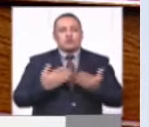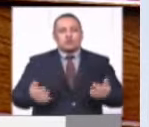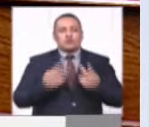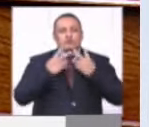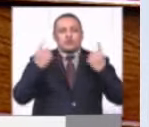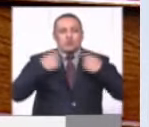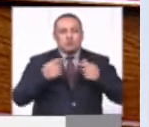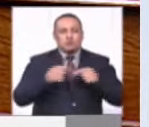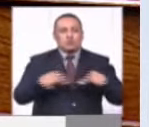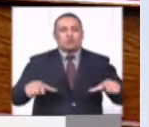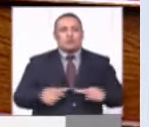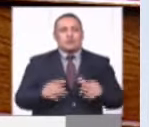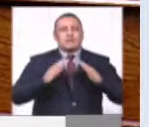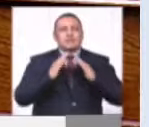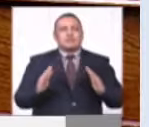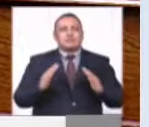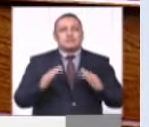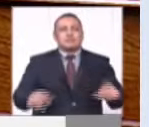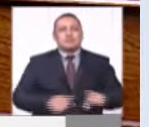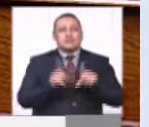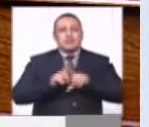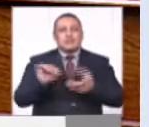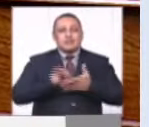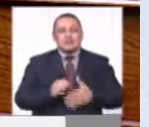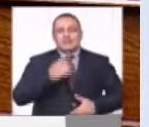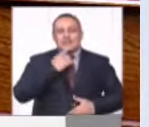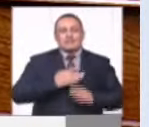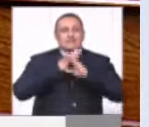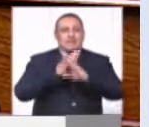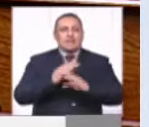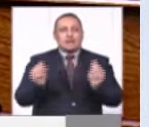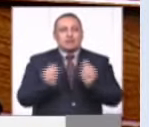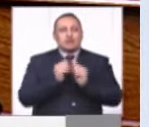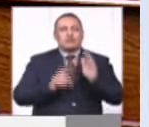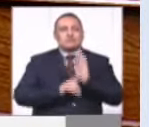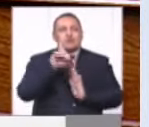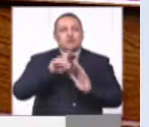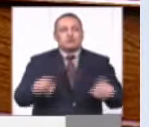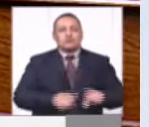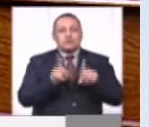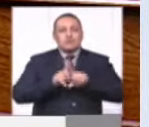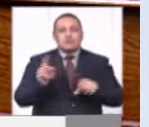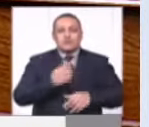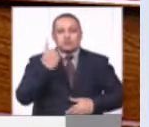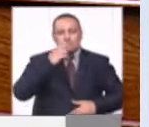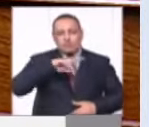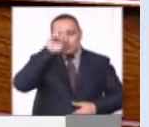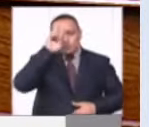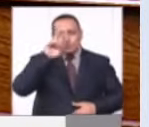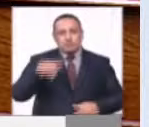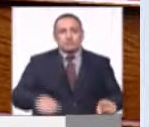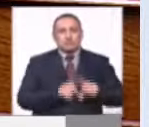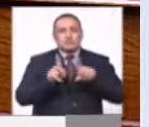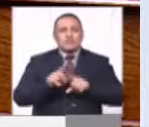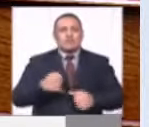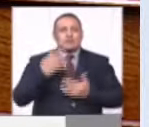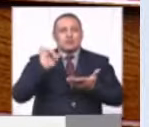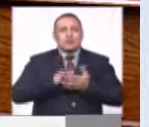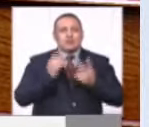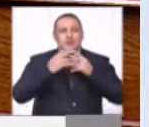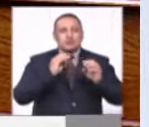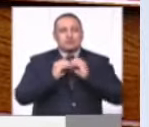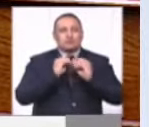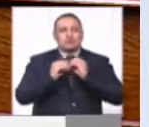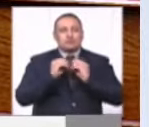recursos para los centros poblados. Eso es negarle el desarrollo al Perú profundo, y esperemos se